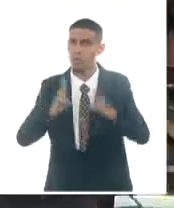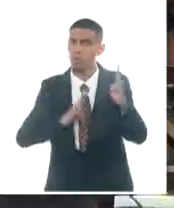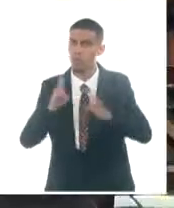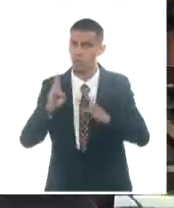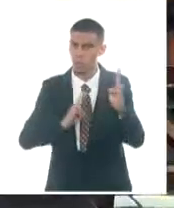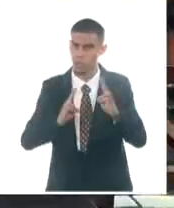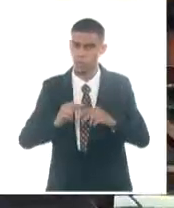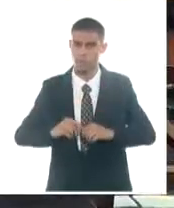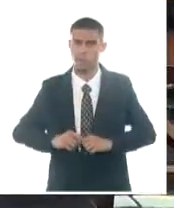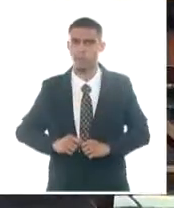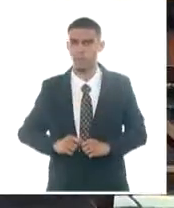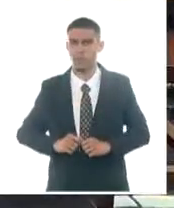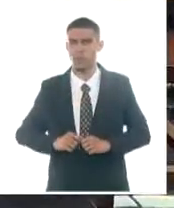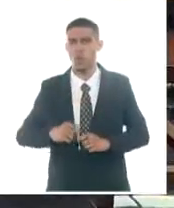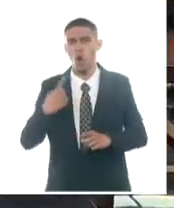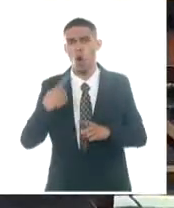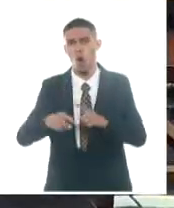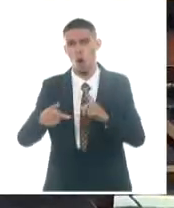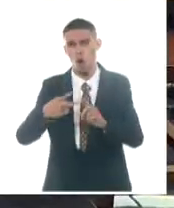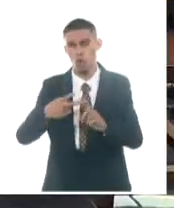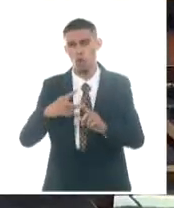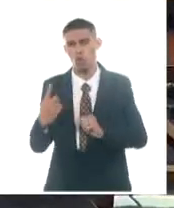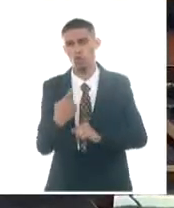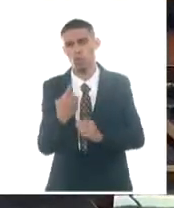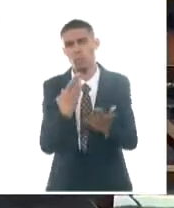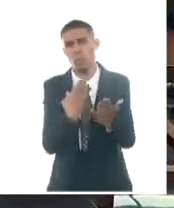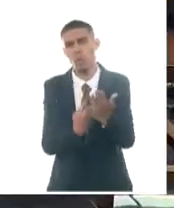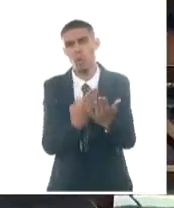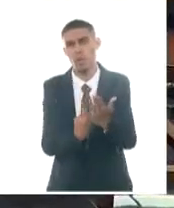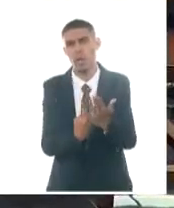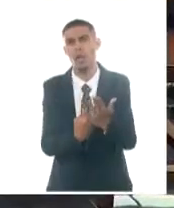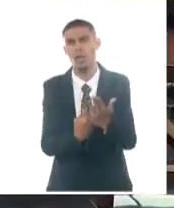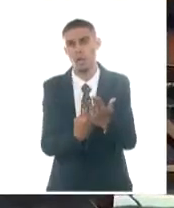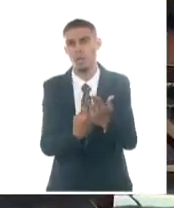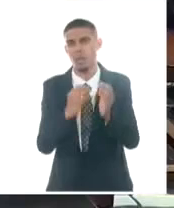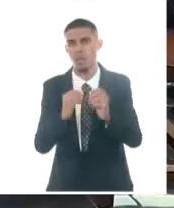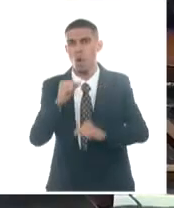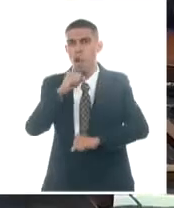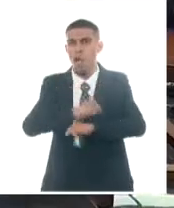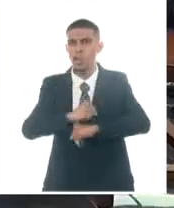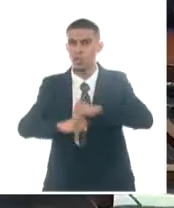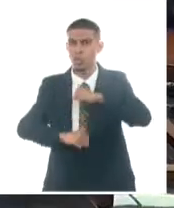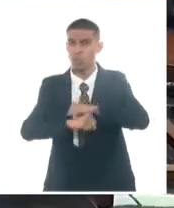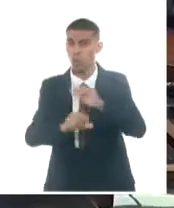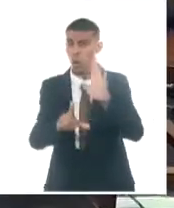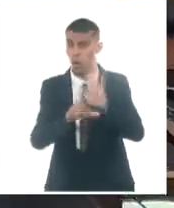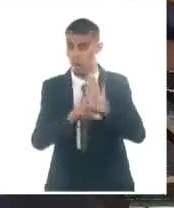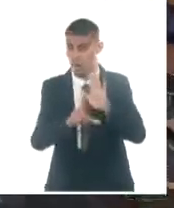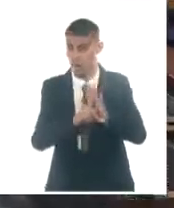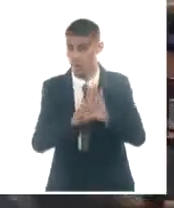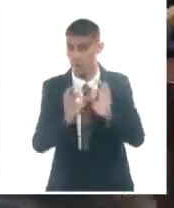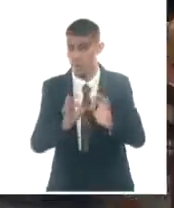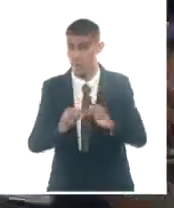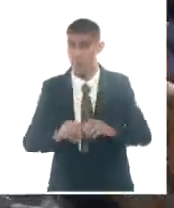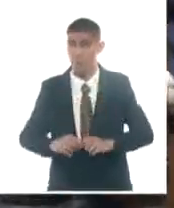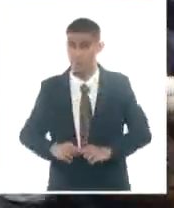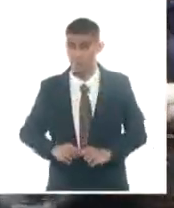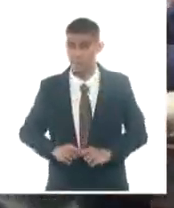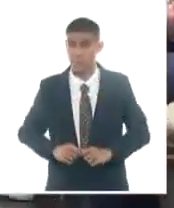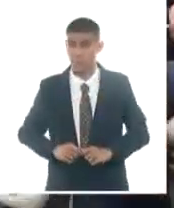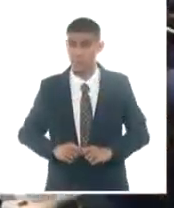entendimiento. También creo que debemos proponer que nuestras estructuras legislativas, nuestros organismos